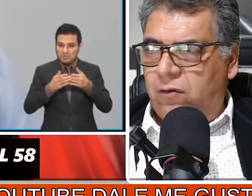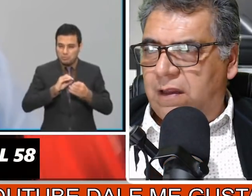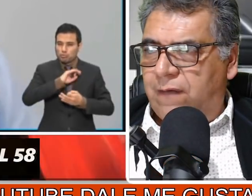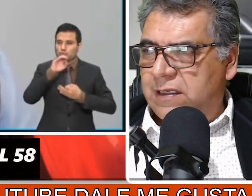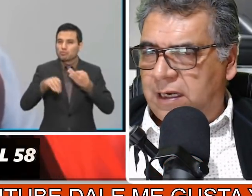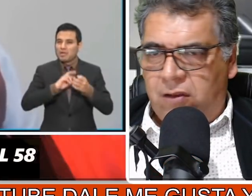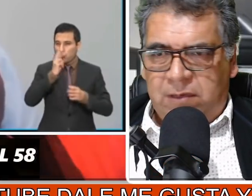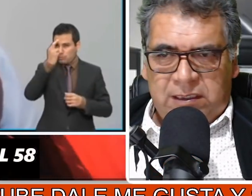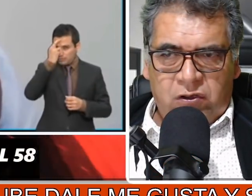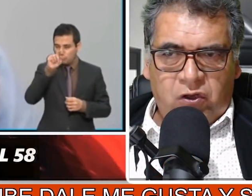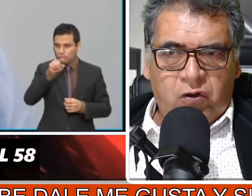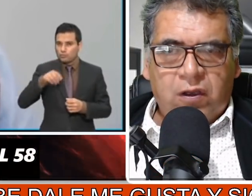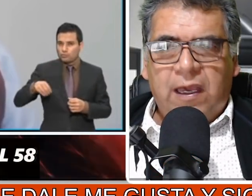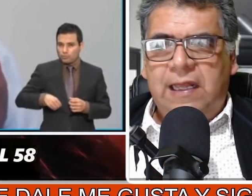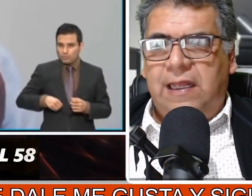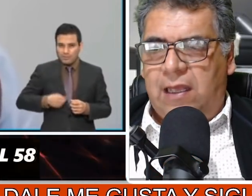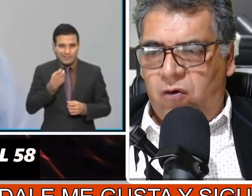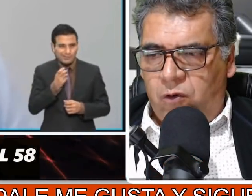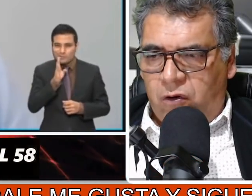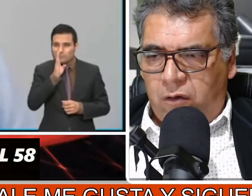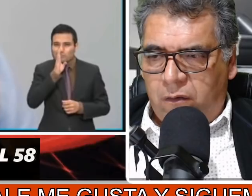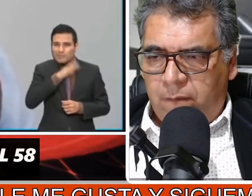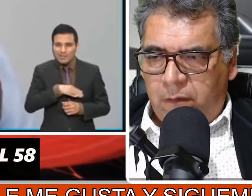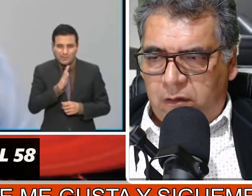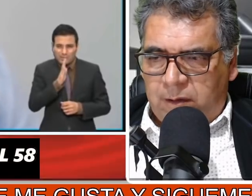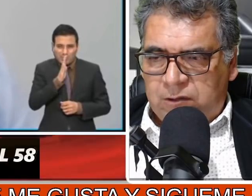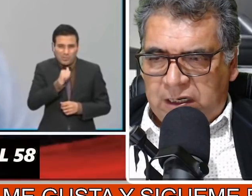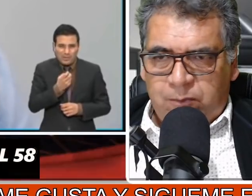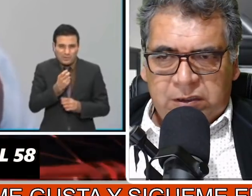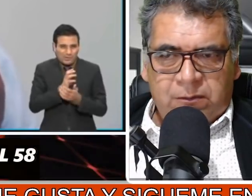candidatura de Félix Salgado Macedonio y de Raúl Morón. Nos vemos en el próximo video.